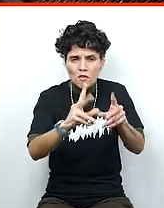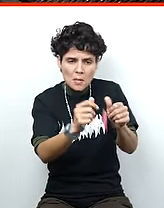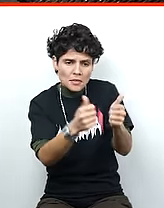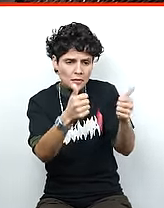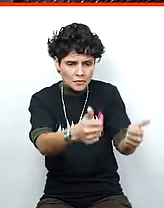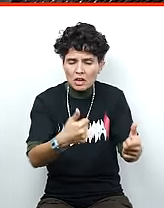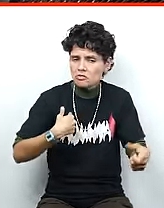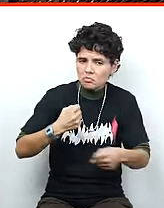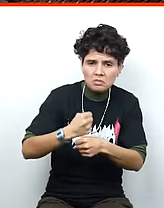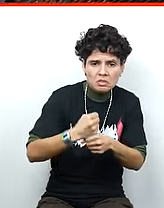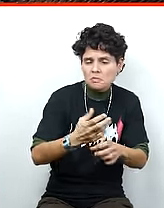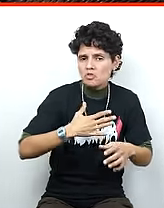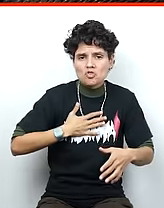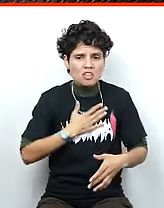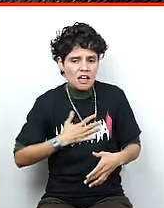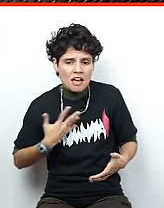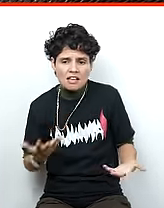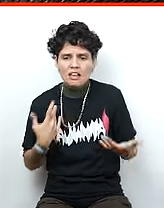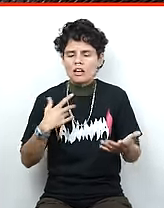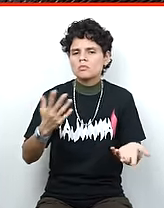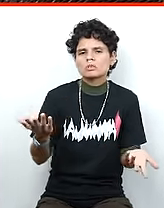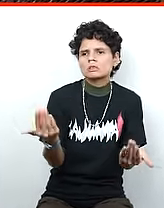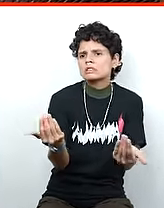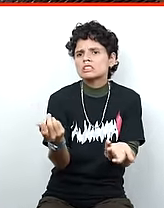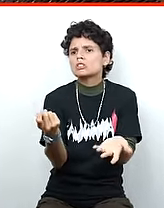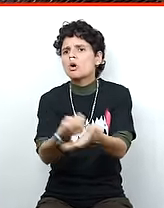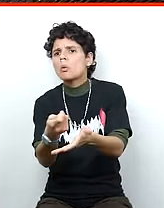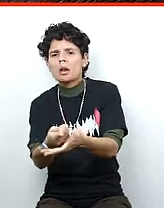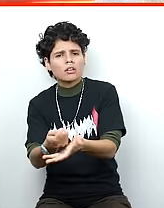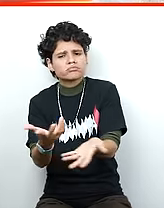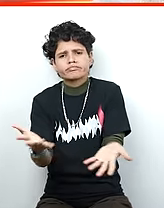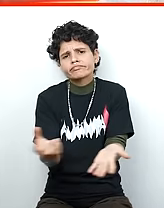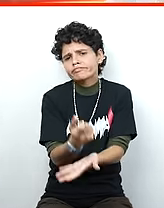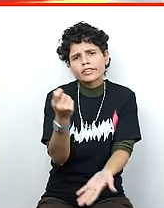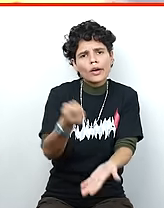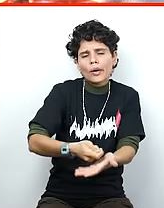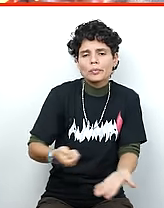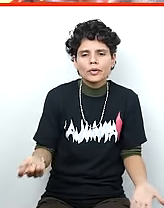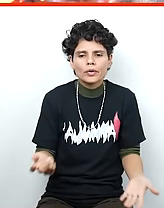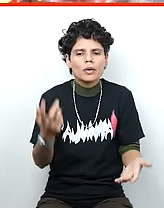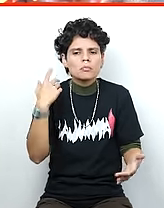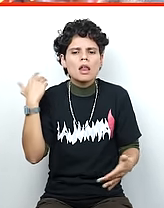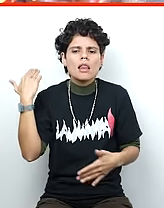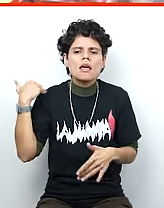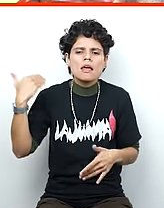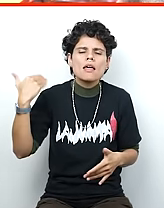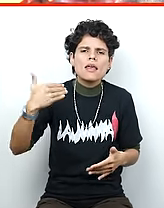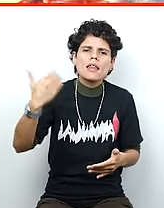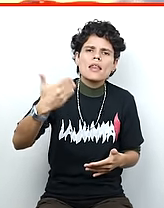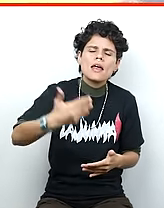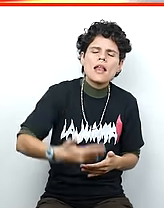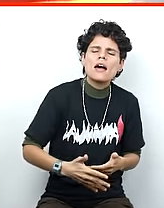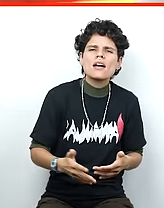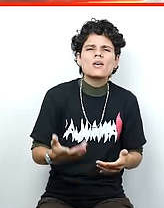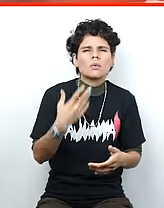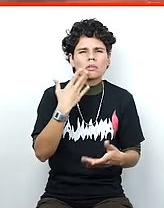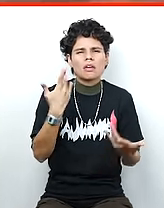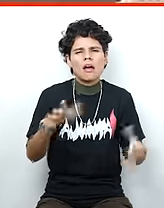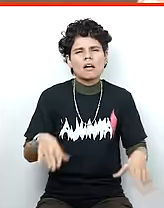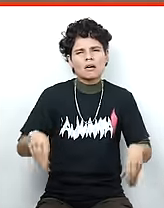lo que quiero, ¿entendí? Si me quiero comprar algo, me lo compro. Pero al final del día te sentís vacío, te